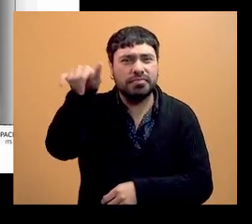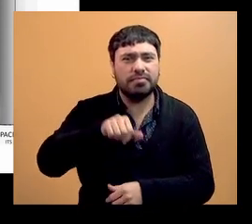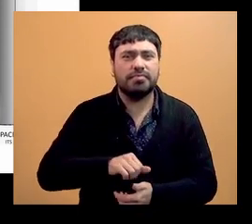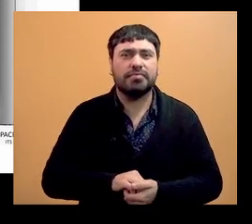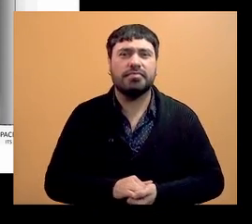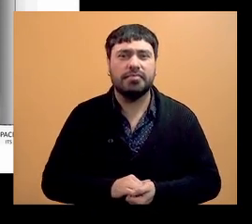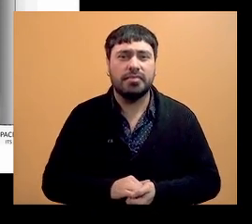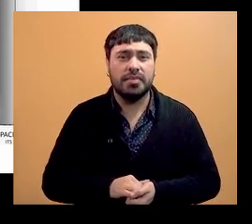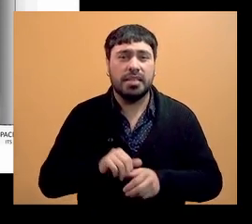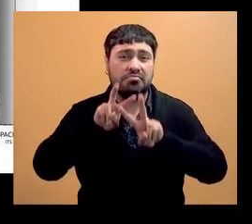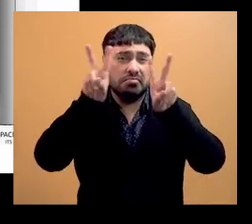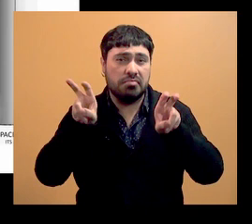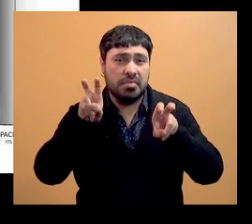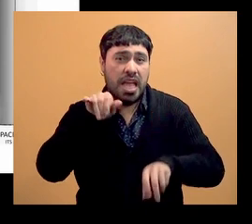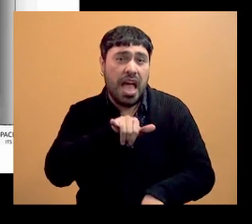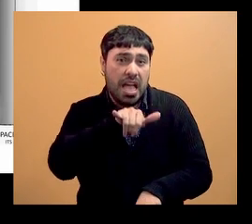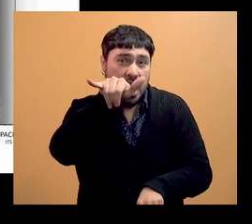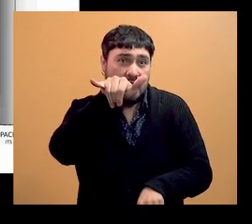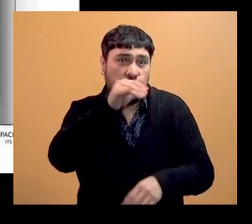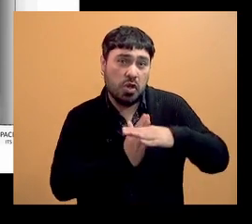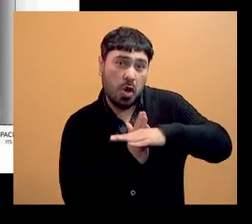es un avión cohete, podríamos llamarlo así.